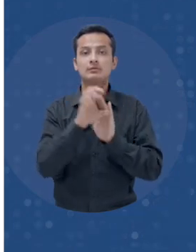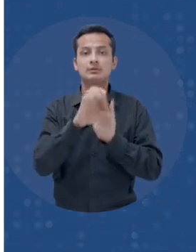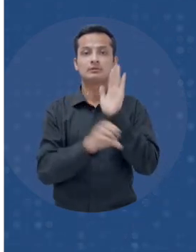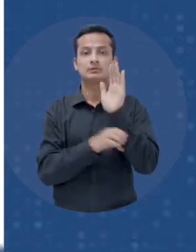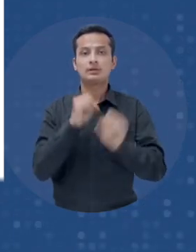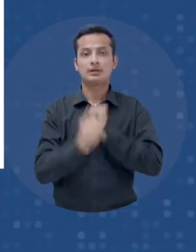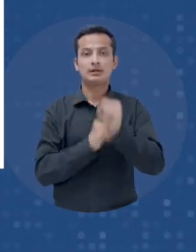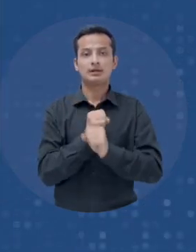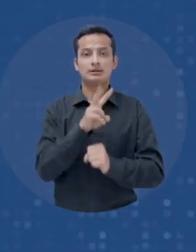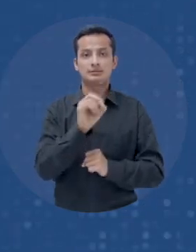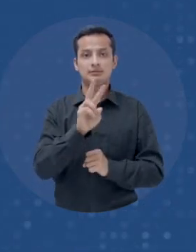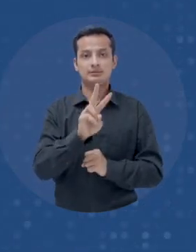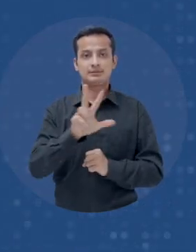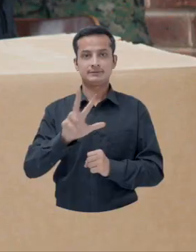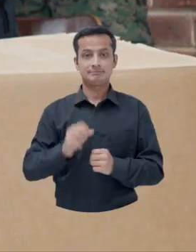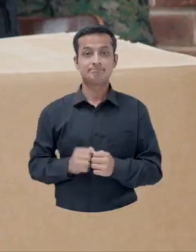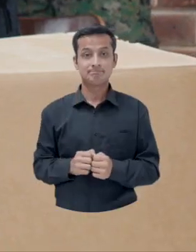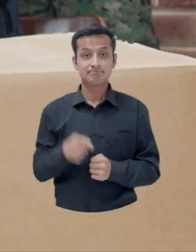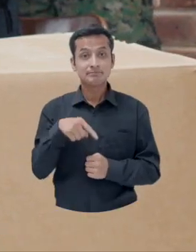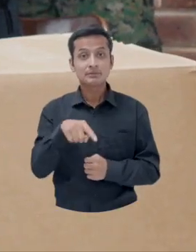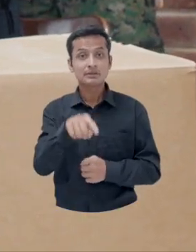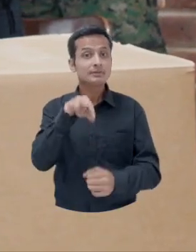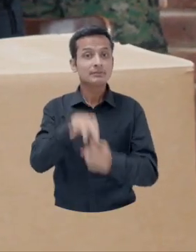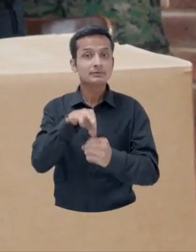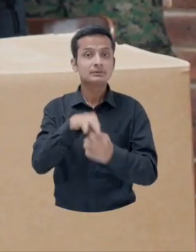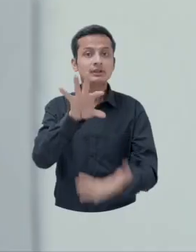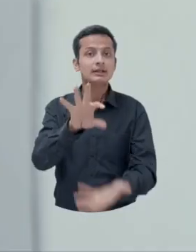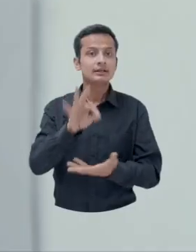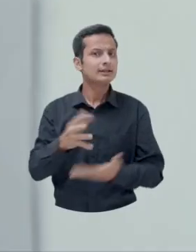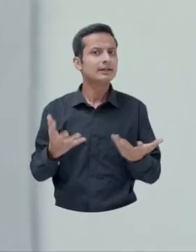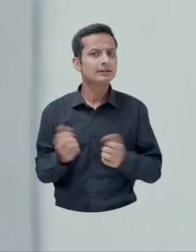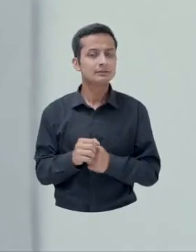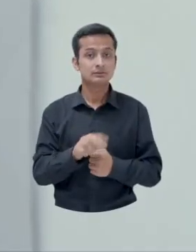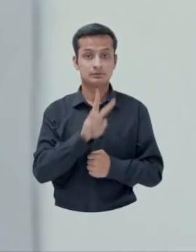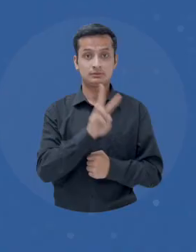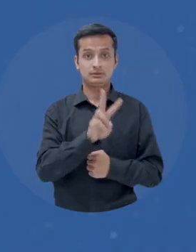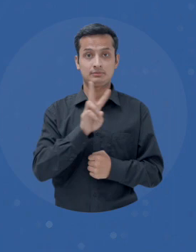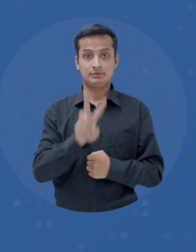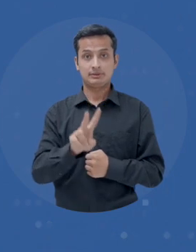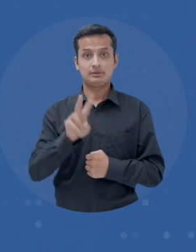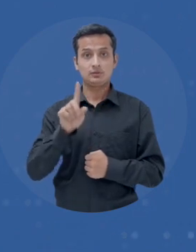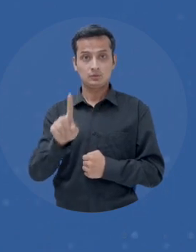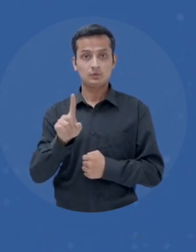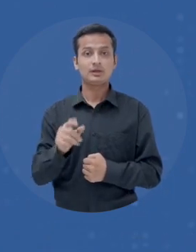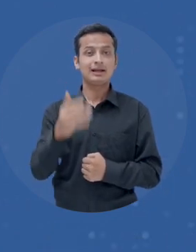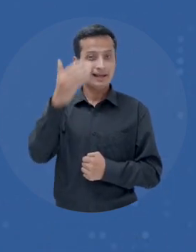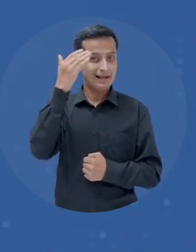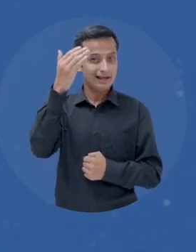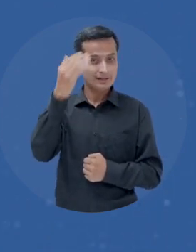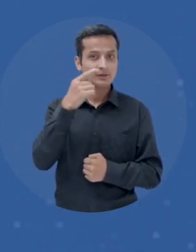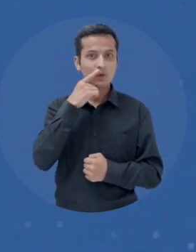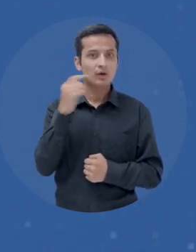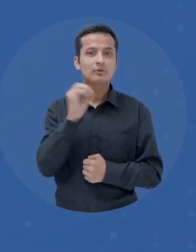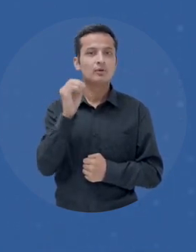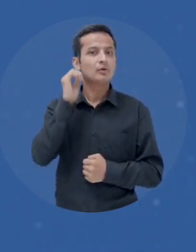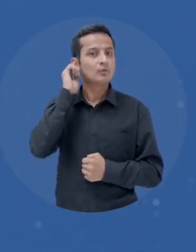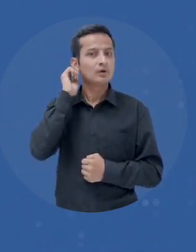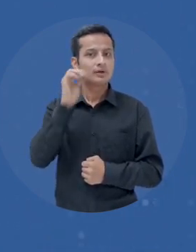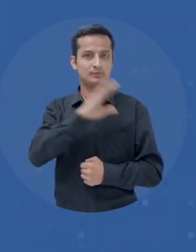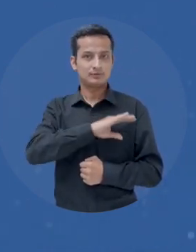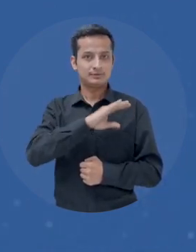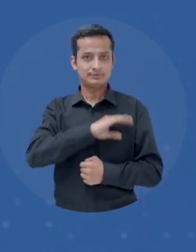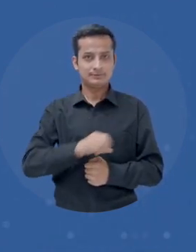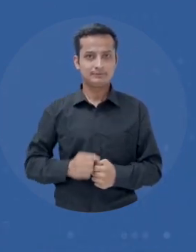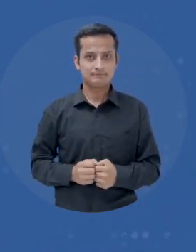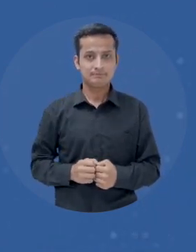Referéndum 2023. En estas elecciones elegiremos a 221 alcaldesas o alcaldes